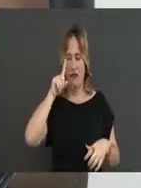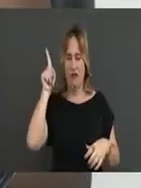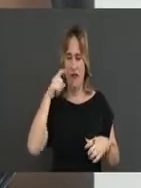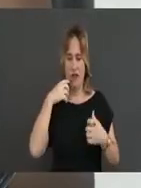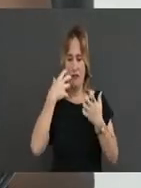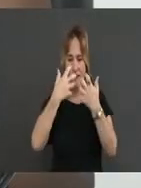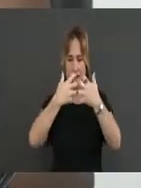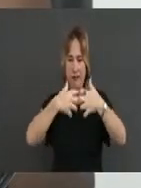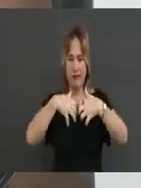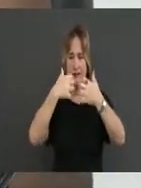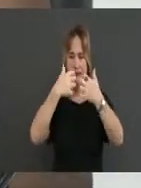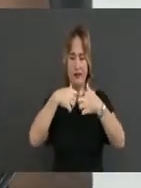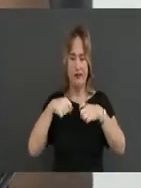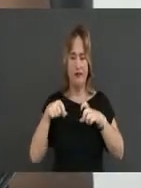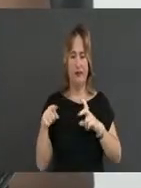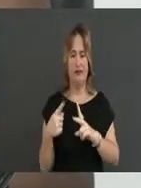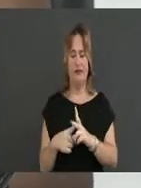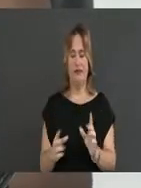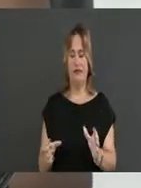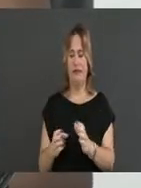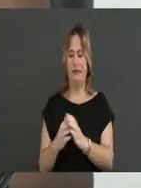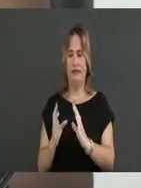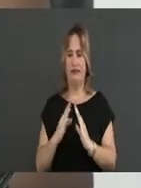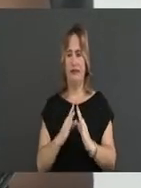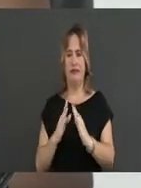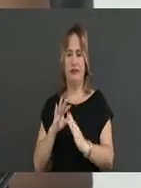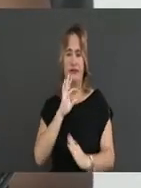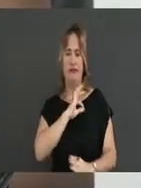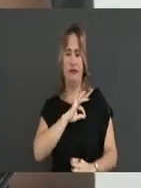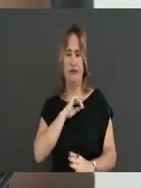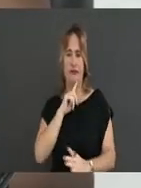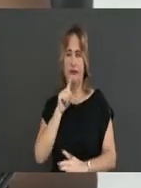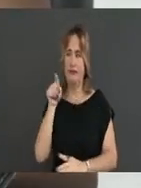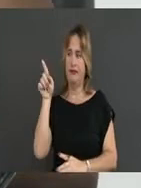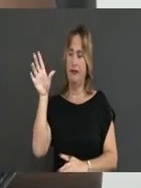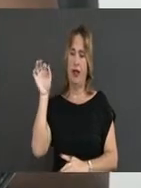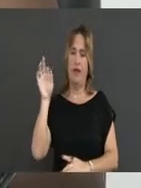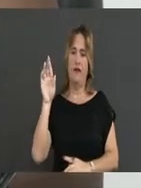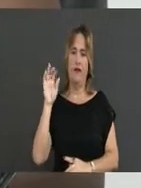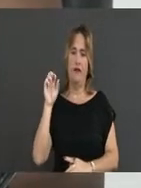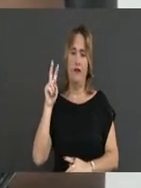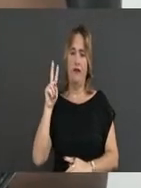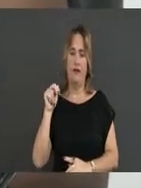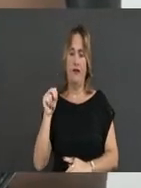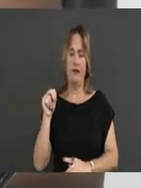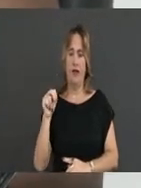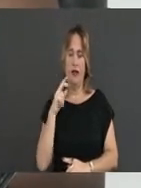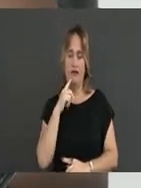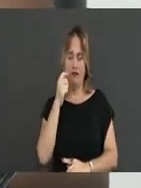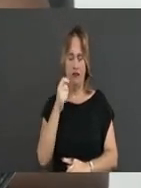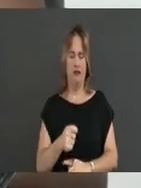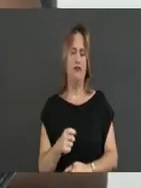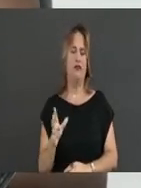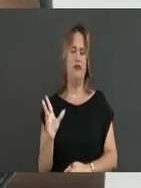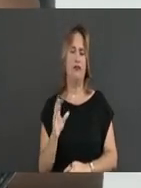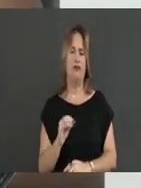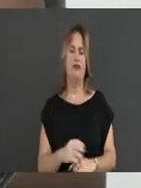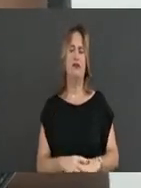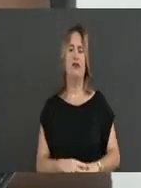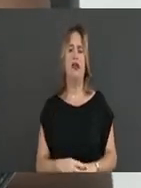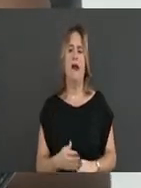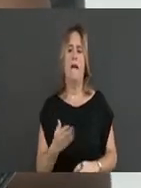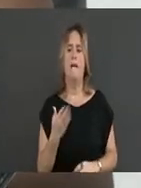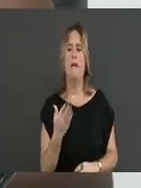la presidenta del Consejo Popular de esta zona, y ellos de una forma bastante enérgica